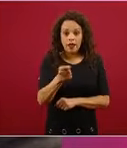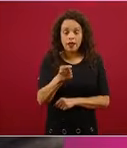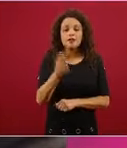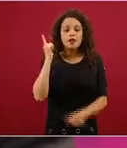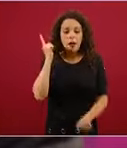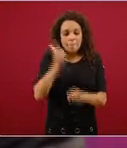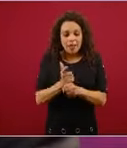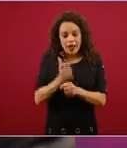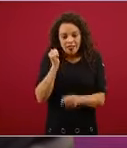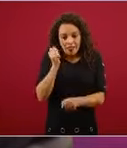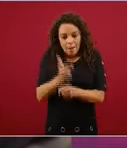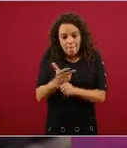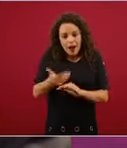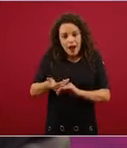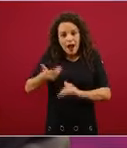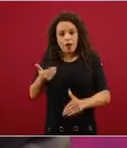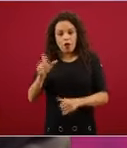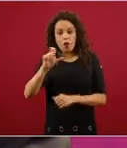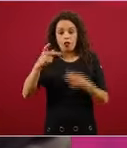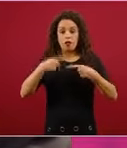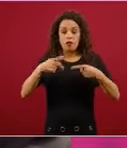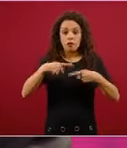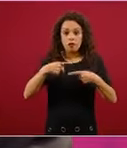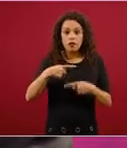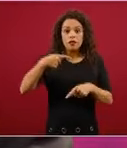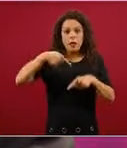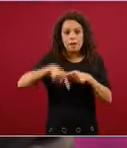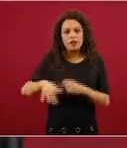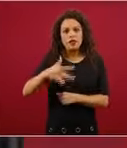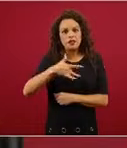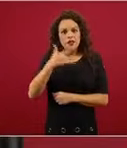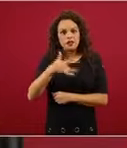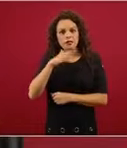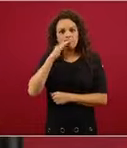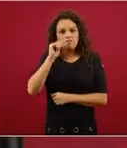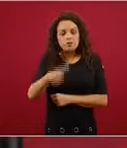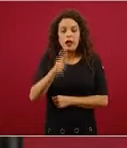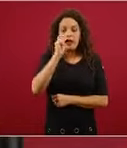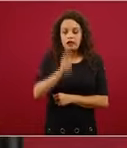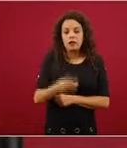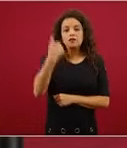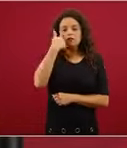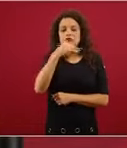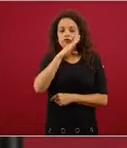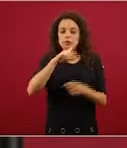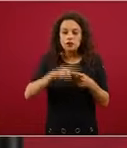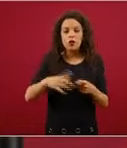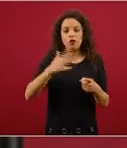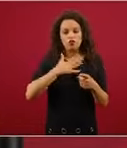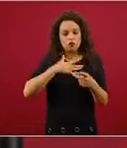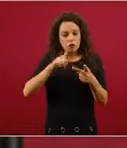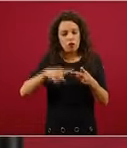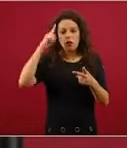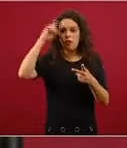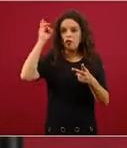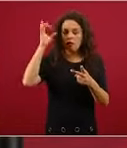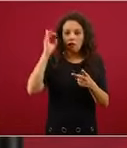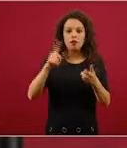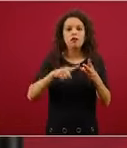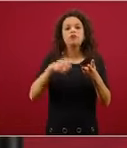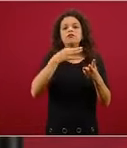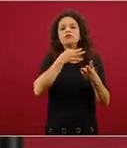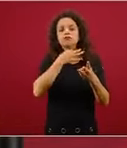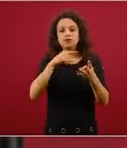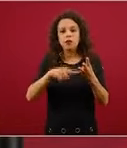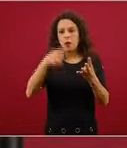la detección cuando una persona empieza a tener los síntomas característicos del COVID, fiebre, tos, dolor de cabeza, dolor de garganta, pérdida del olfato,